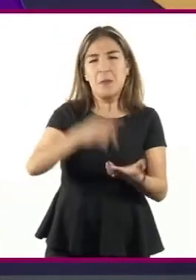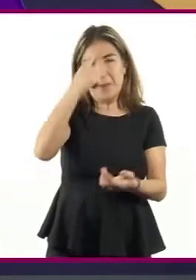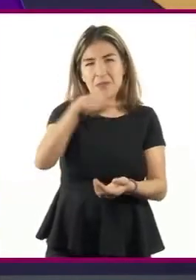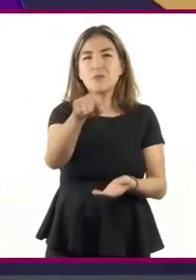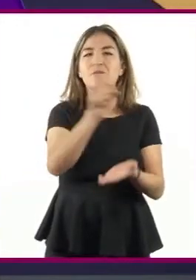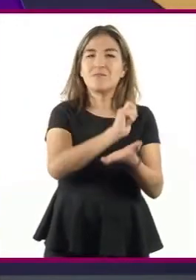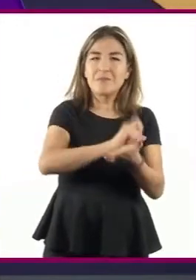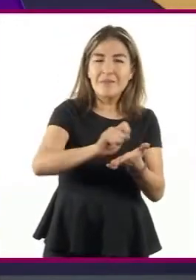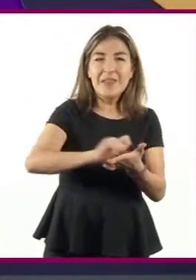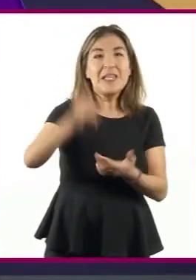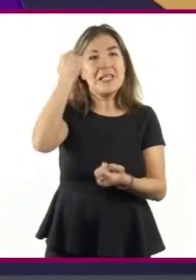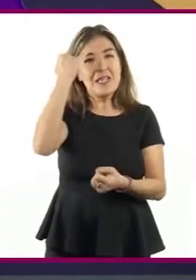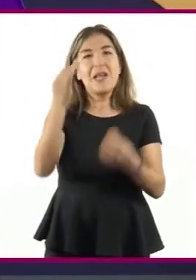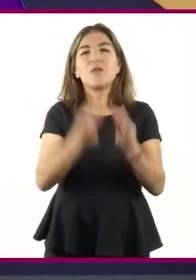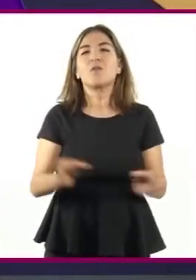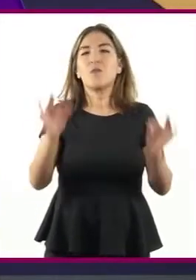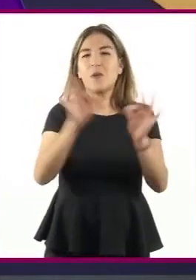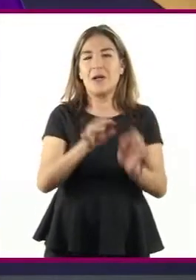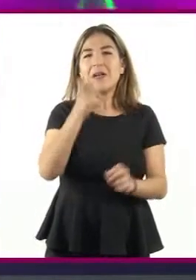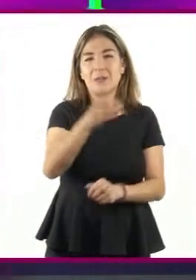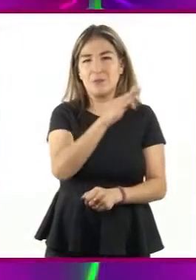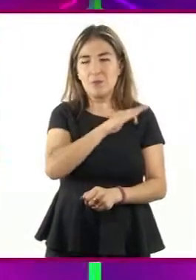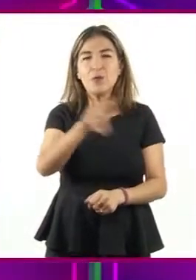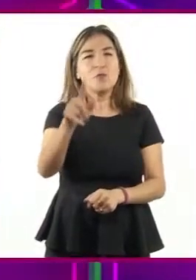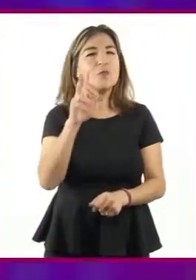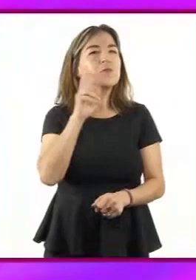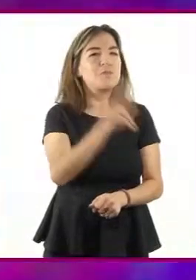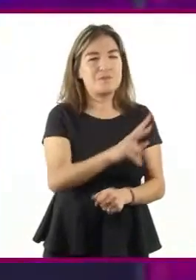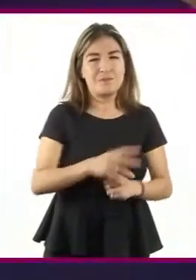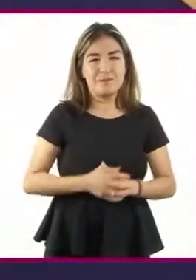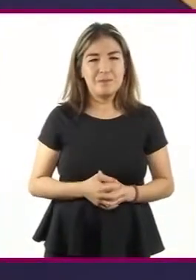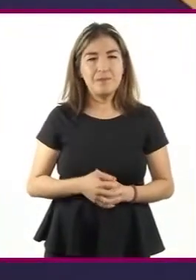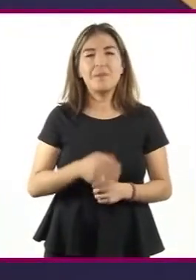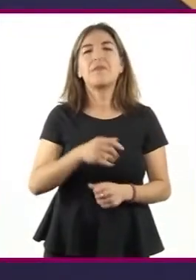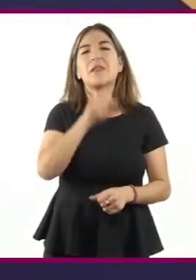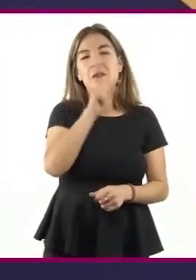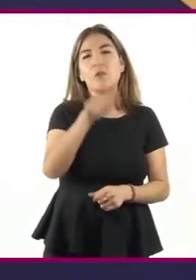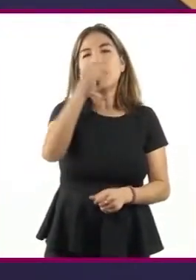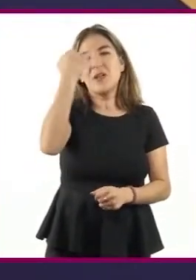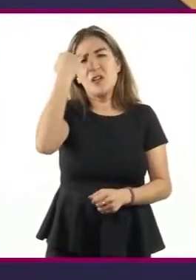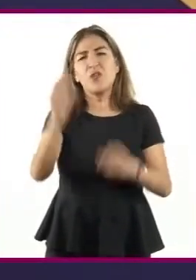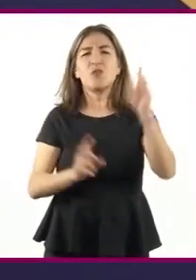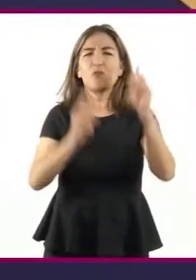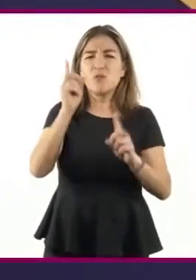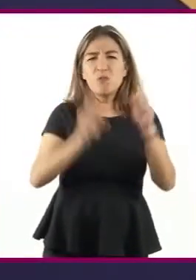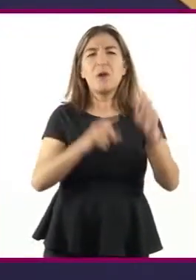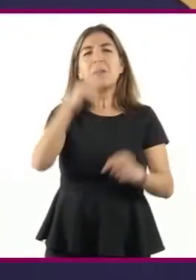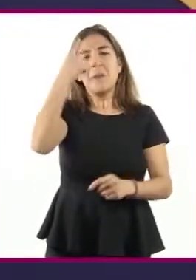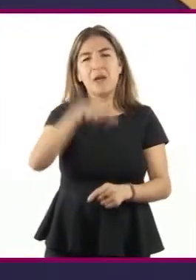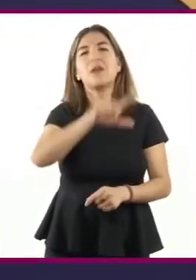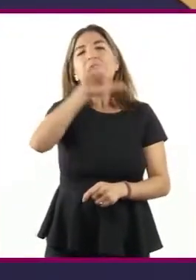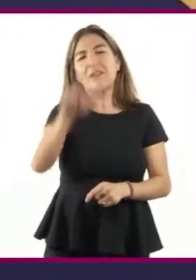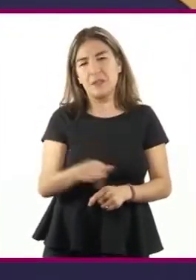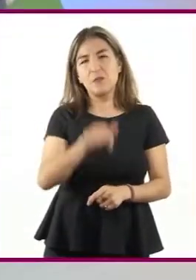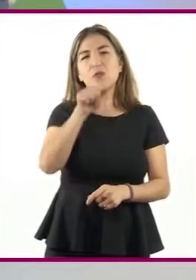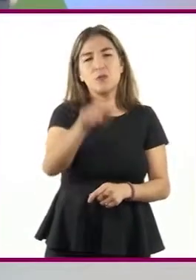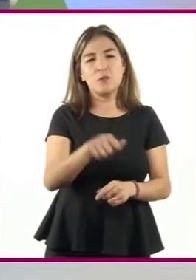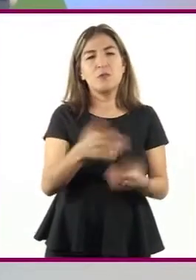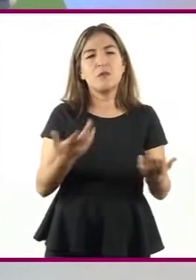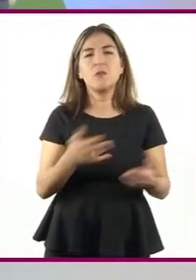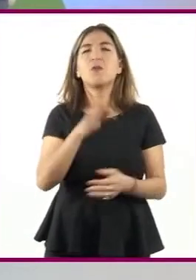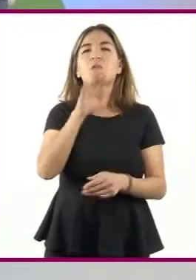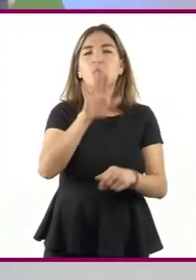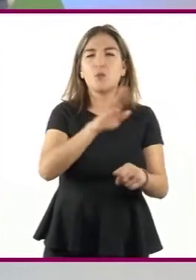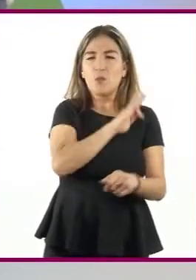tomen nota de las ideas principales que puedan identificar. Además, es buena idea escribir las dudas que les surjan para que posteriormente